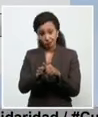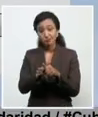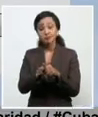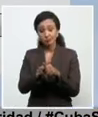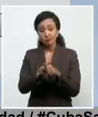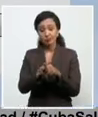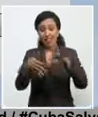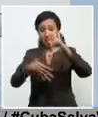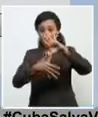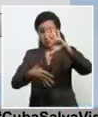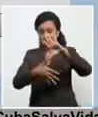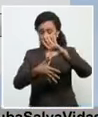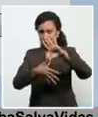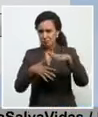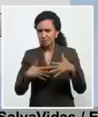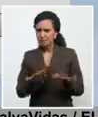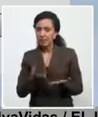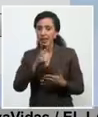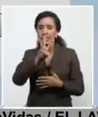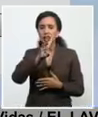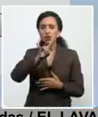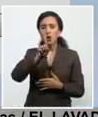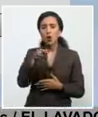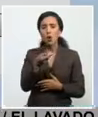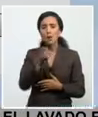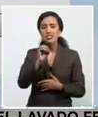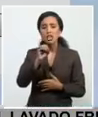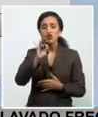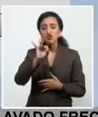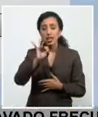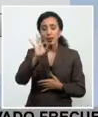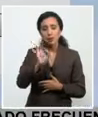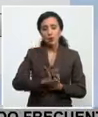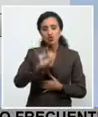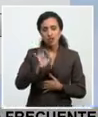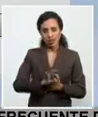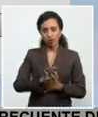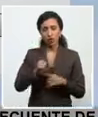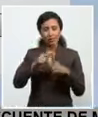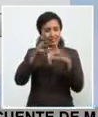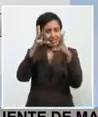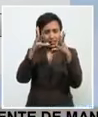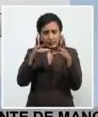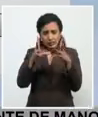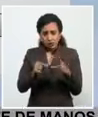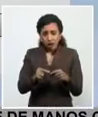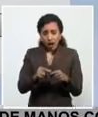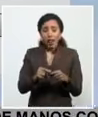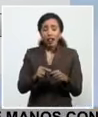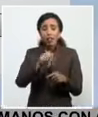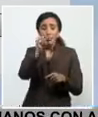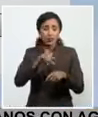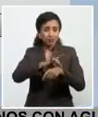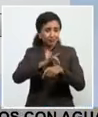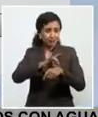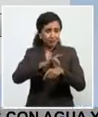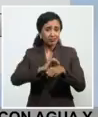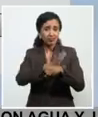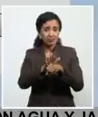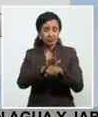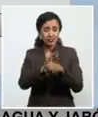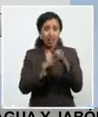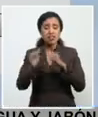Américas representan el 39,07% del total de los casos del mundo que se han